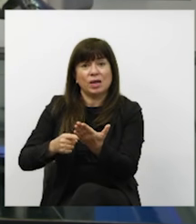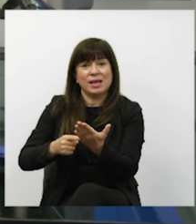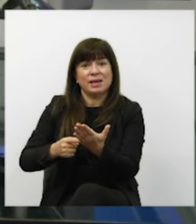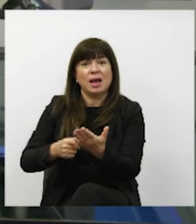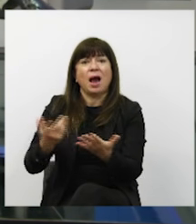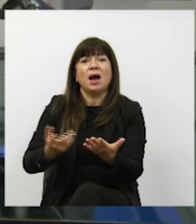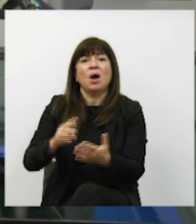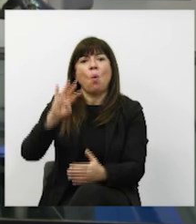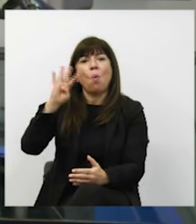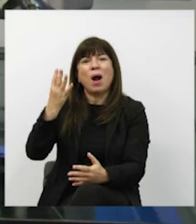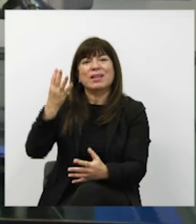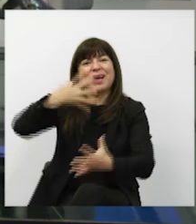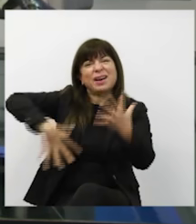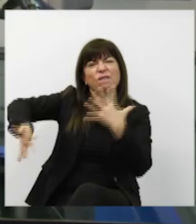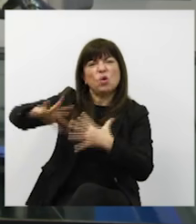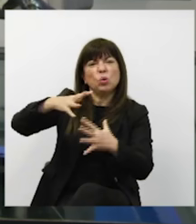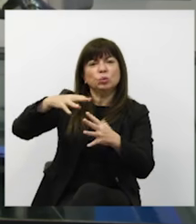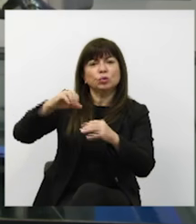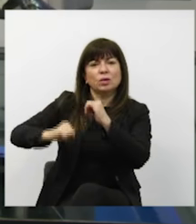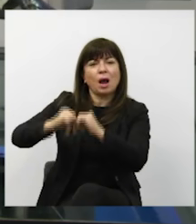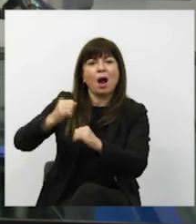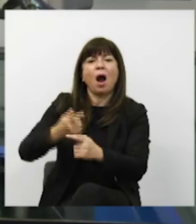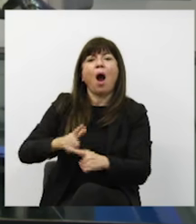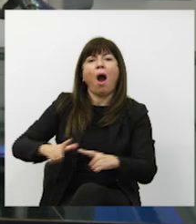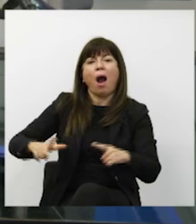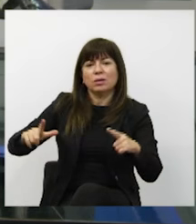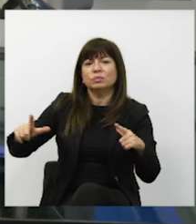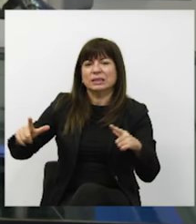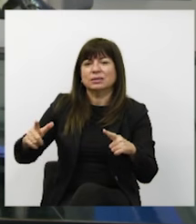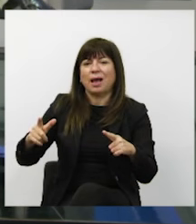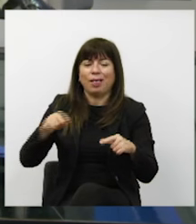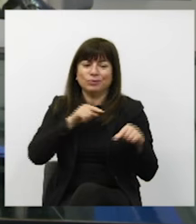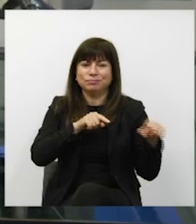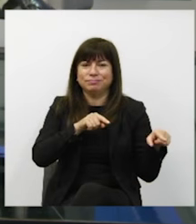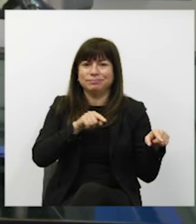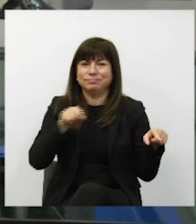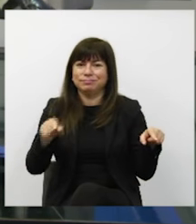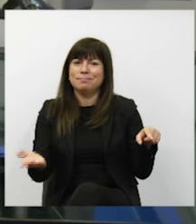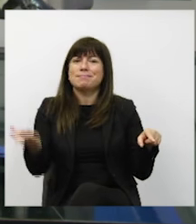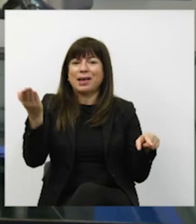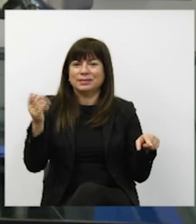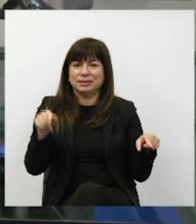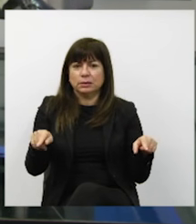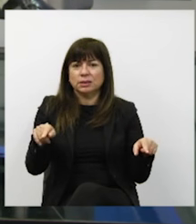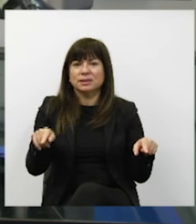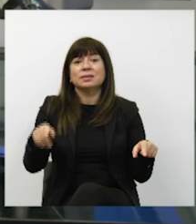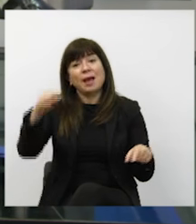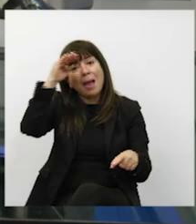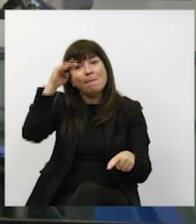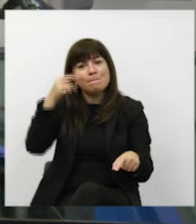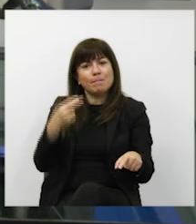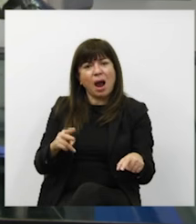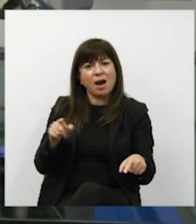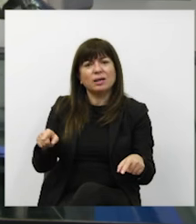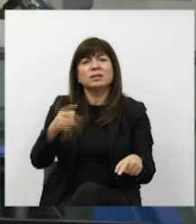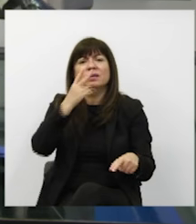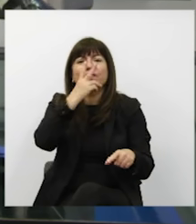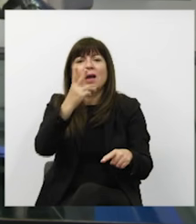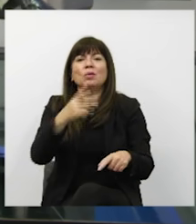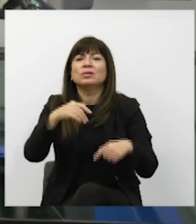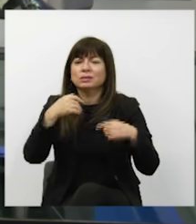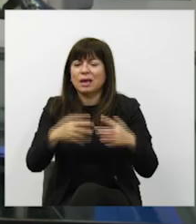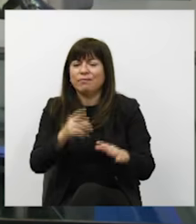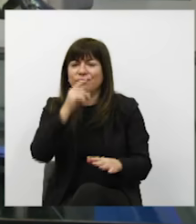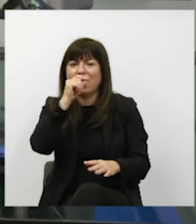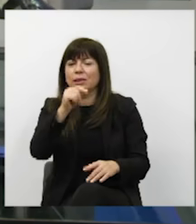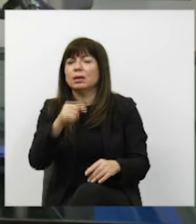en lo que es la cuarta revolución industrial, sí han aumentado una diferencia con respecto a estos trabajadores. Entonces, dado esa experiencia, nosotros ya vemos que eso va a